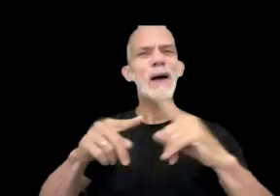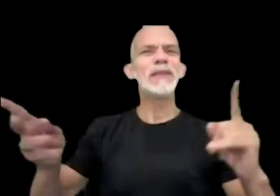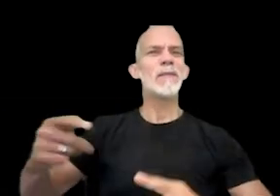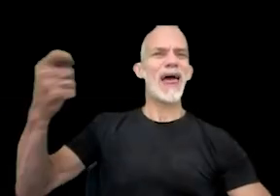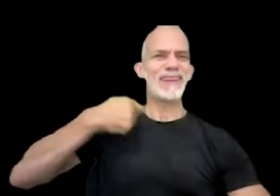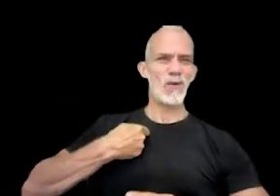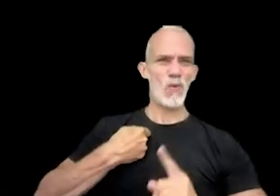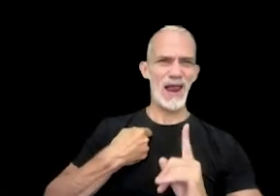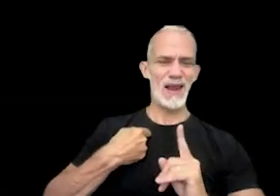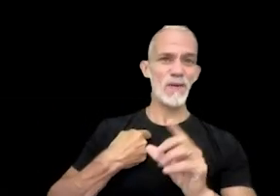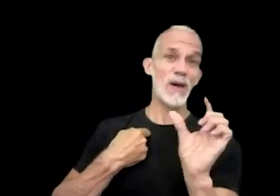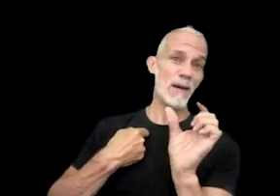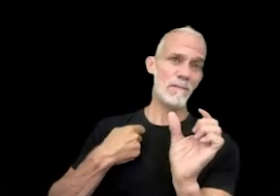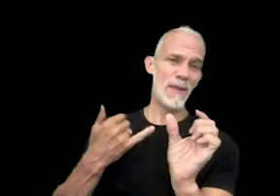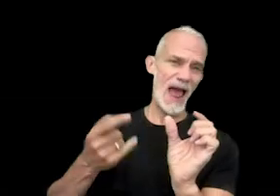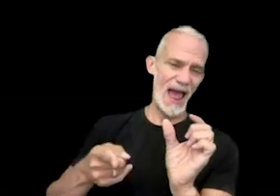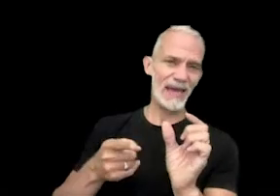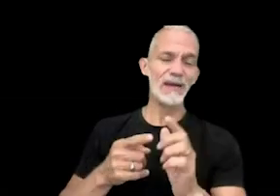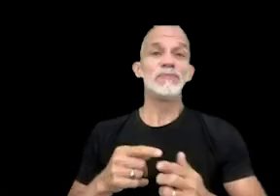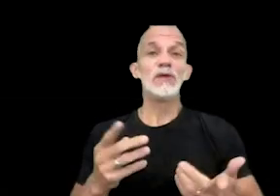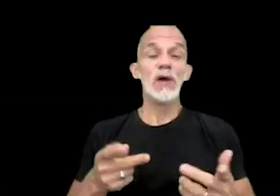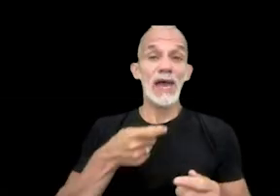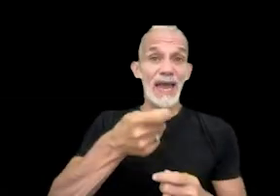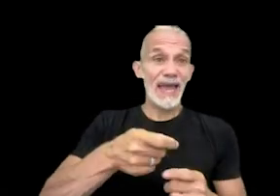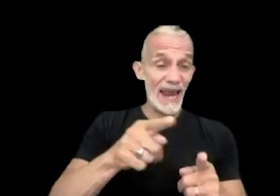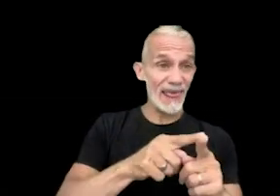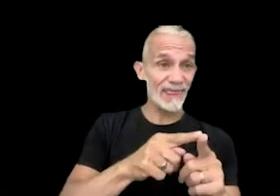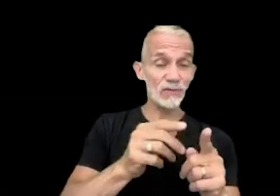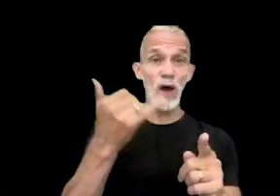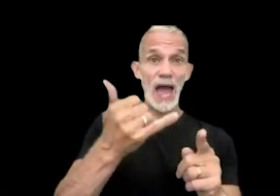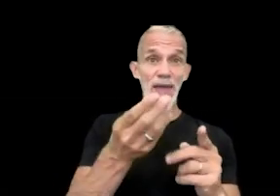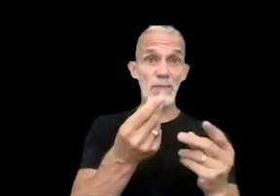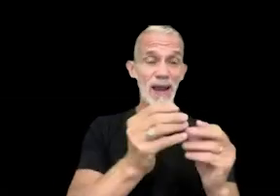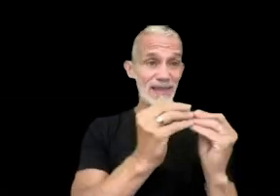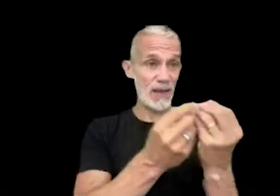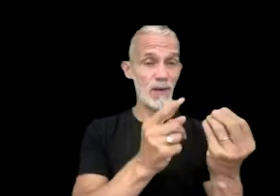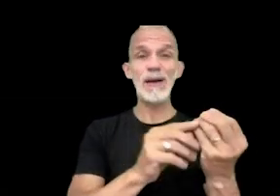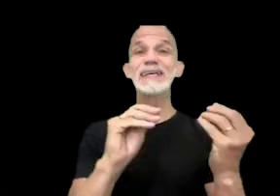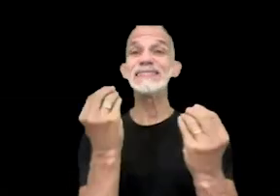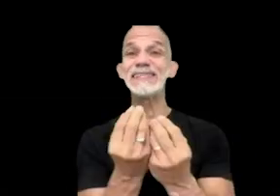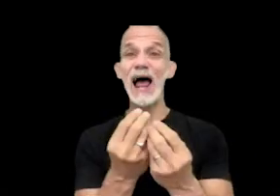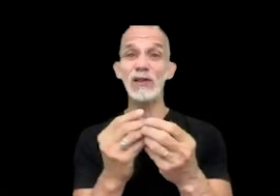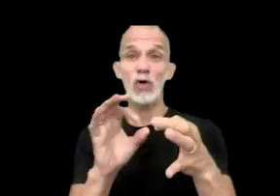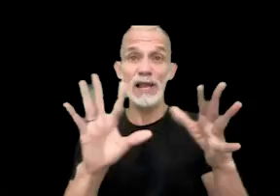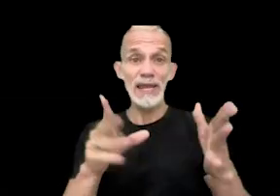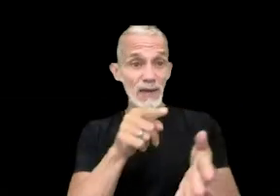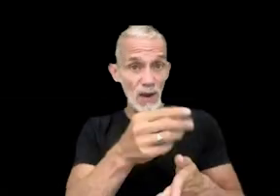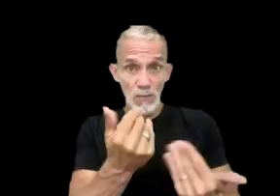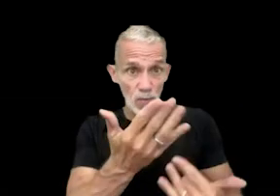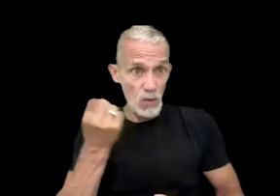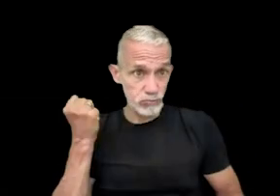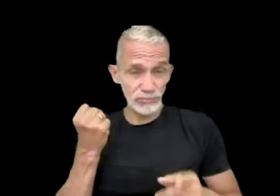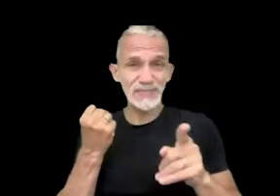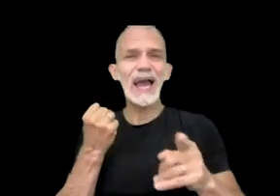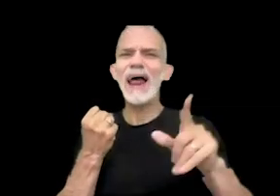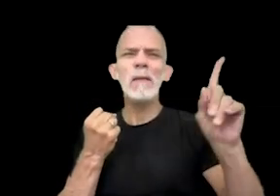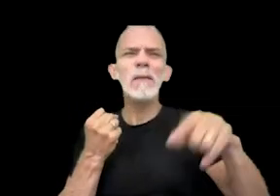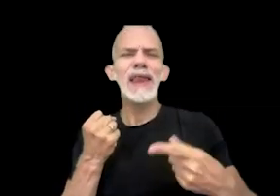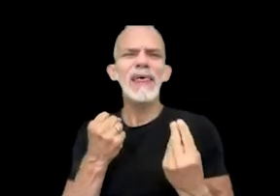devolución. Entonces, si al crédito fiscal le sumamos saldos de libre disponibilidad, producto de